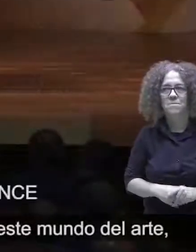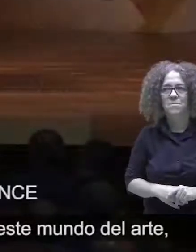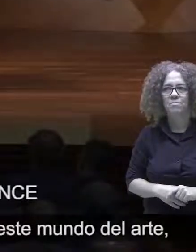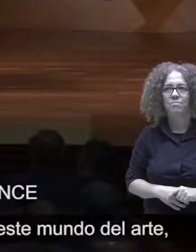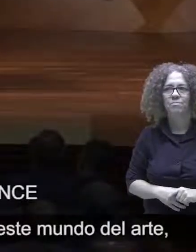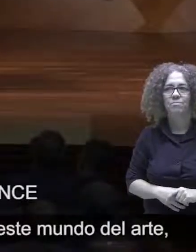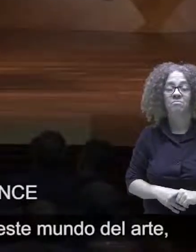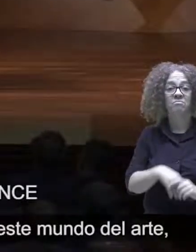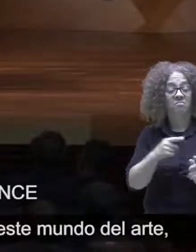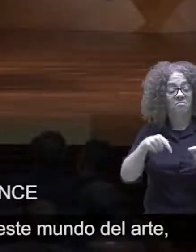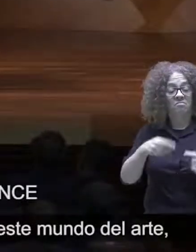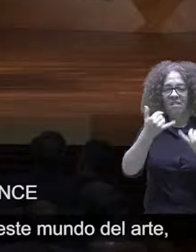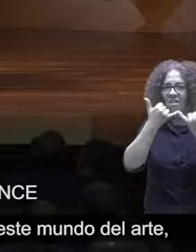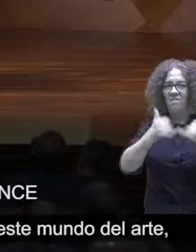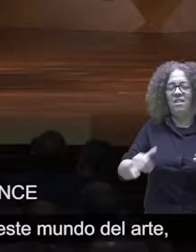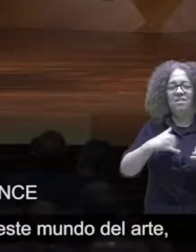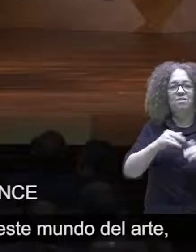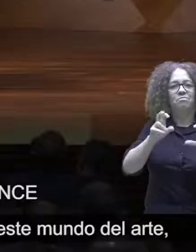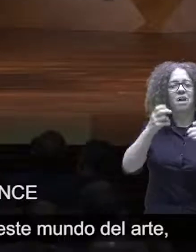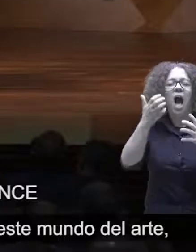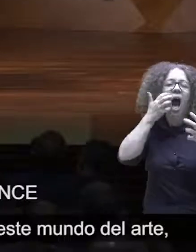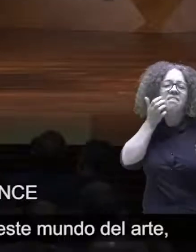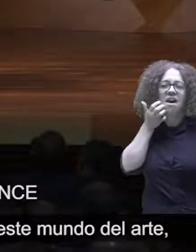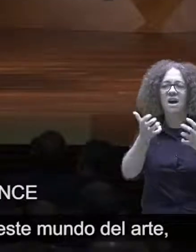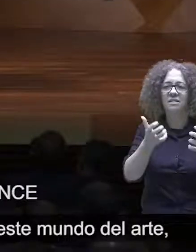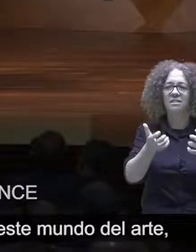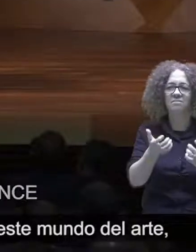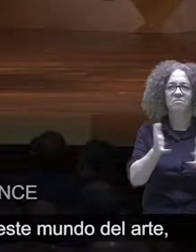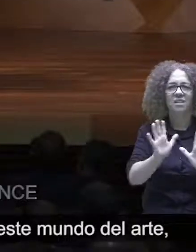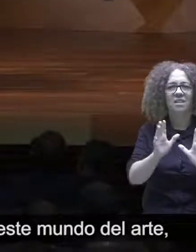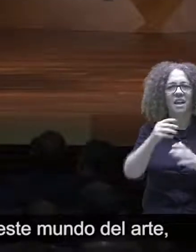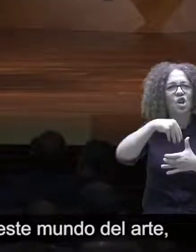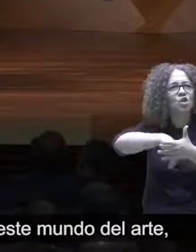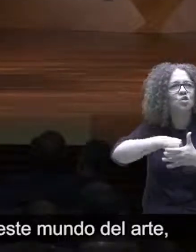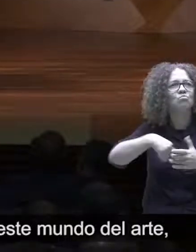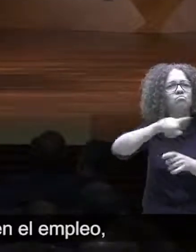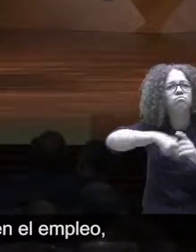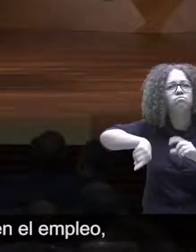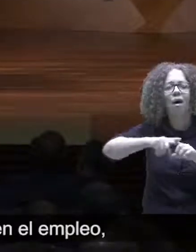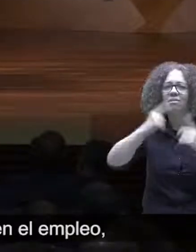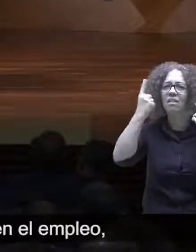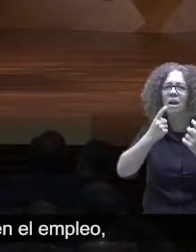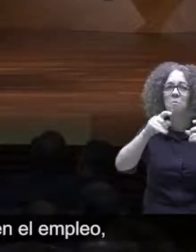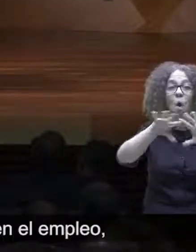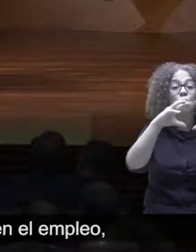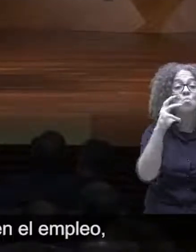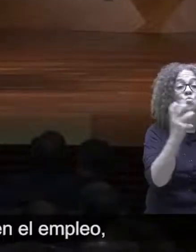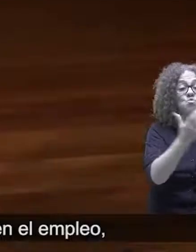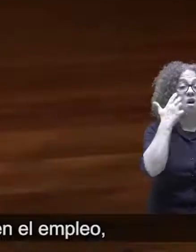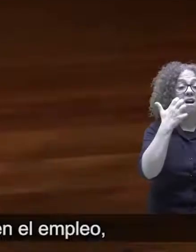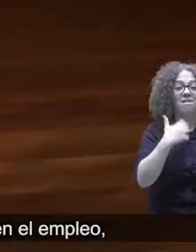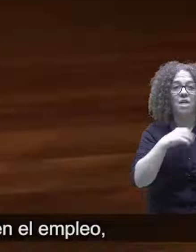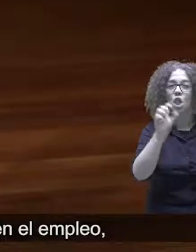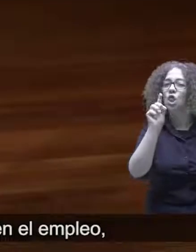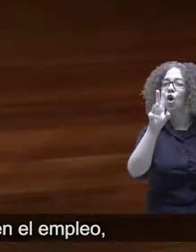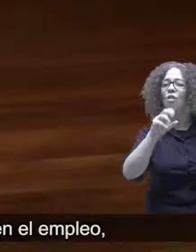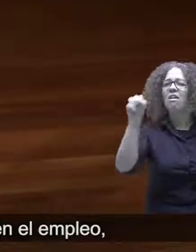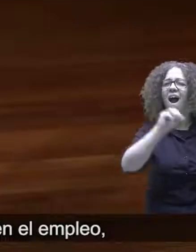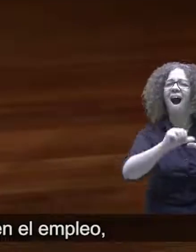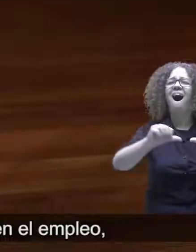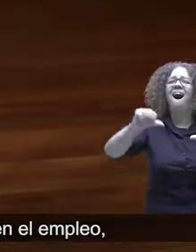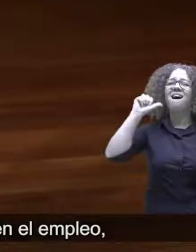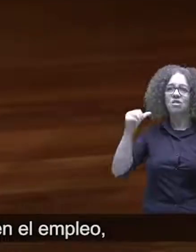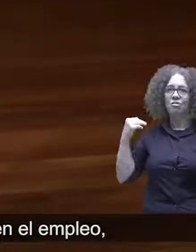En este evento de arte que nosotros nos acercamos a este mundo del arte hace 12 años, con el ánimo